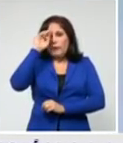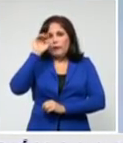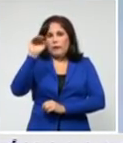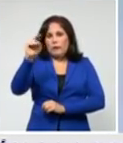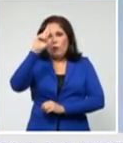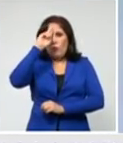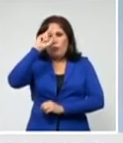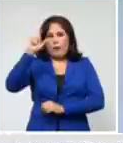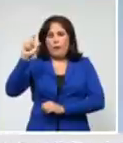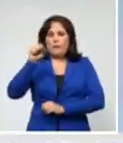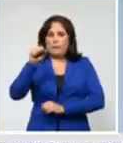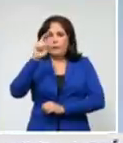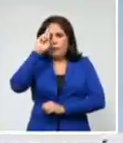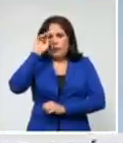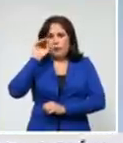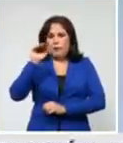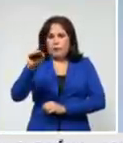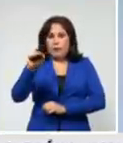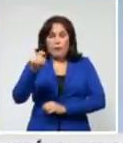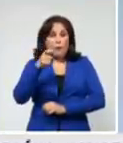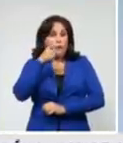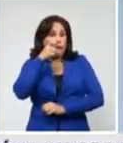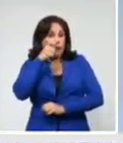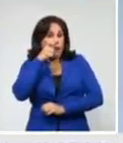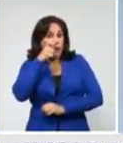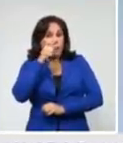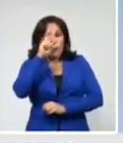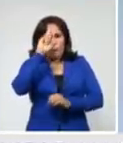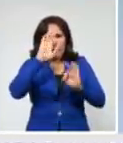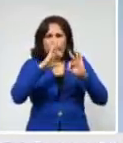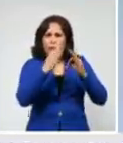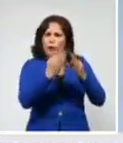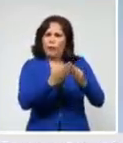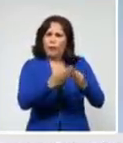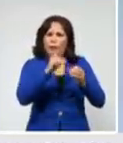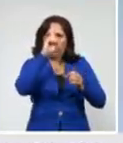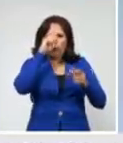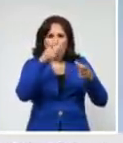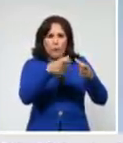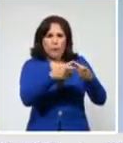hospitales, en vigilancia 95, sospechosos